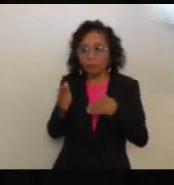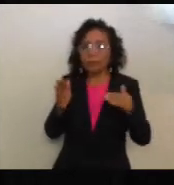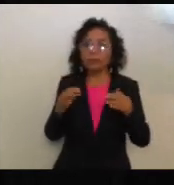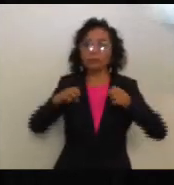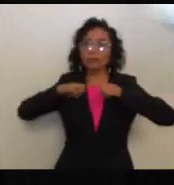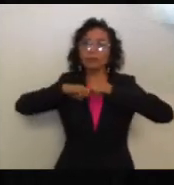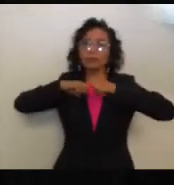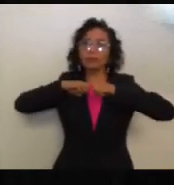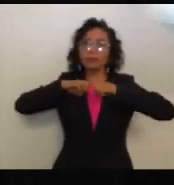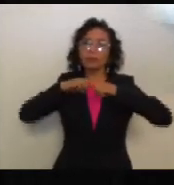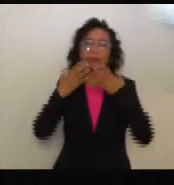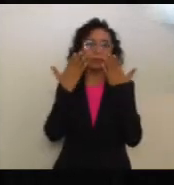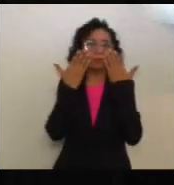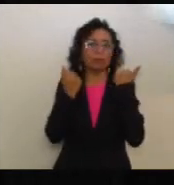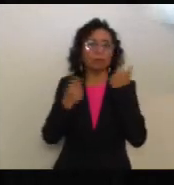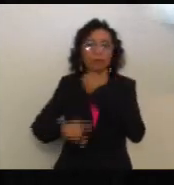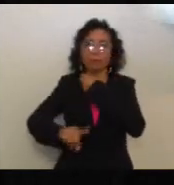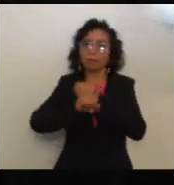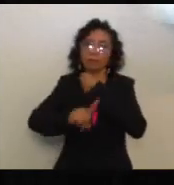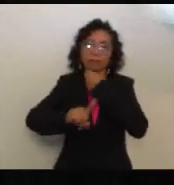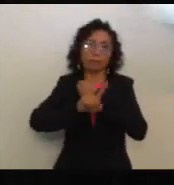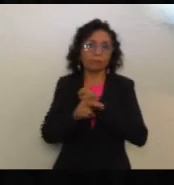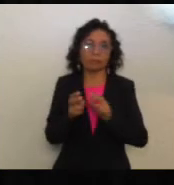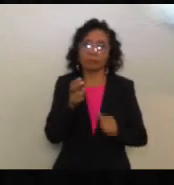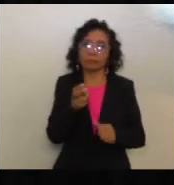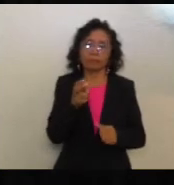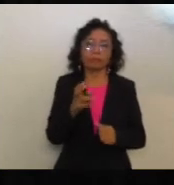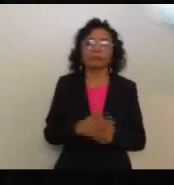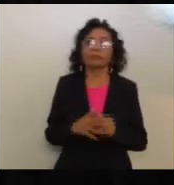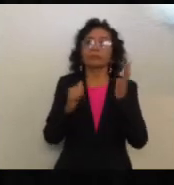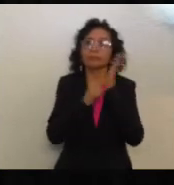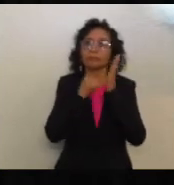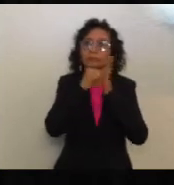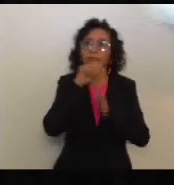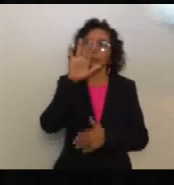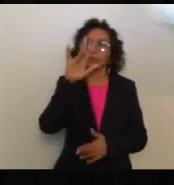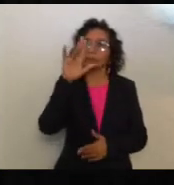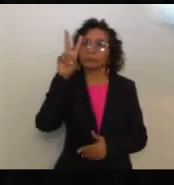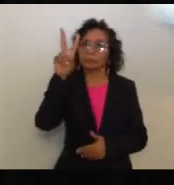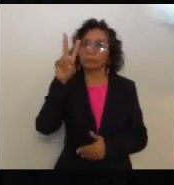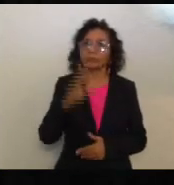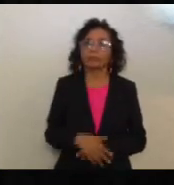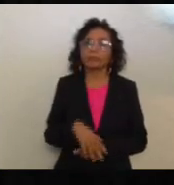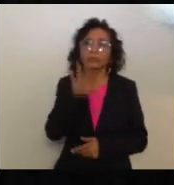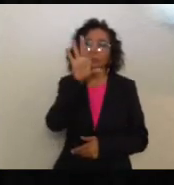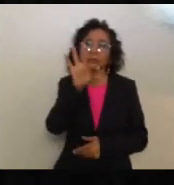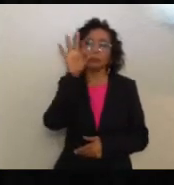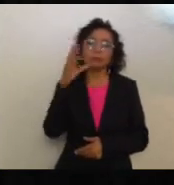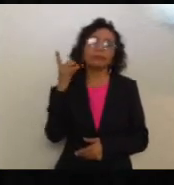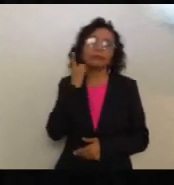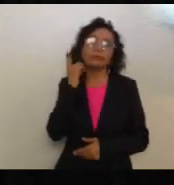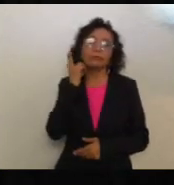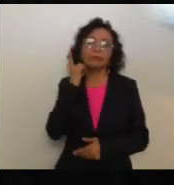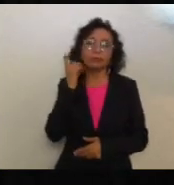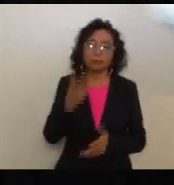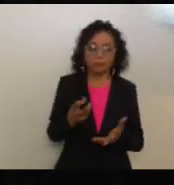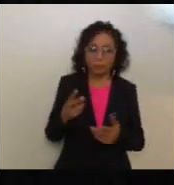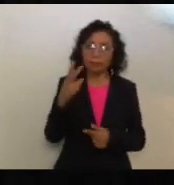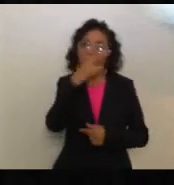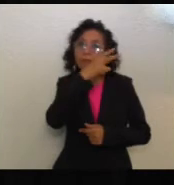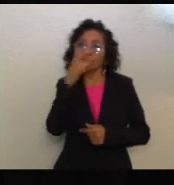haya dificultad en cuanto a estos. Artículo 52. Se elegirá un diputado propietario por cada